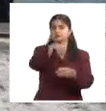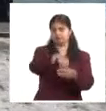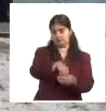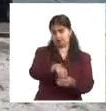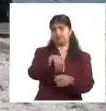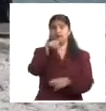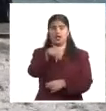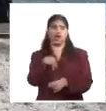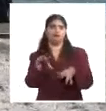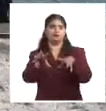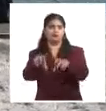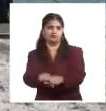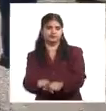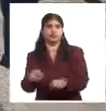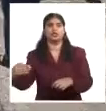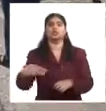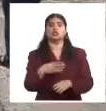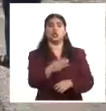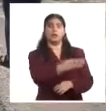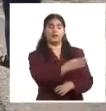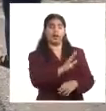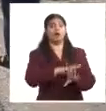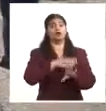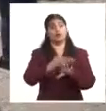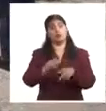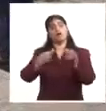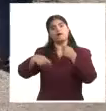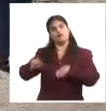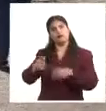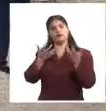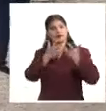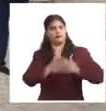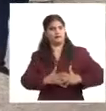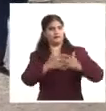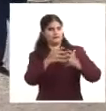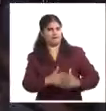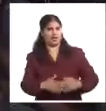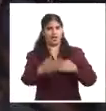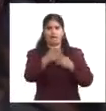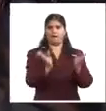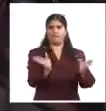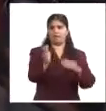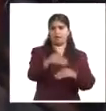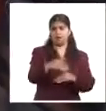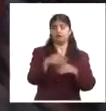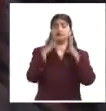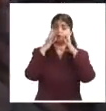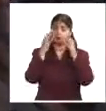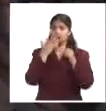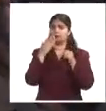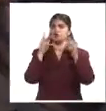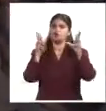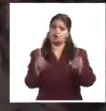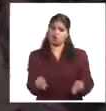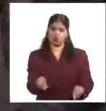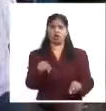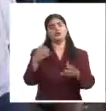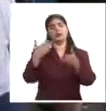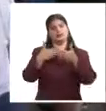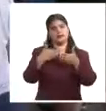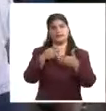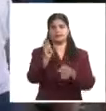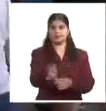captura, procesamiento y comercialización de los productos marinos y uno de los más reconocidos en su sector por el impacto en la economía